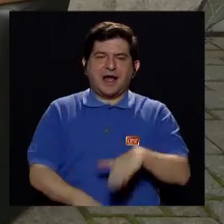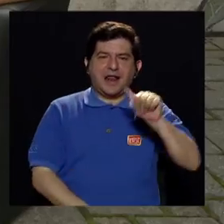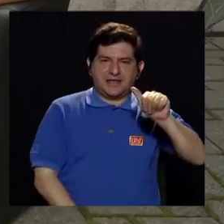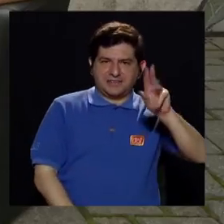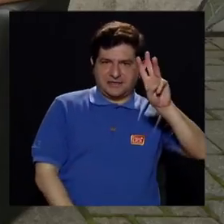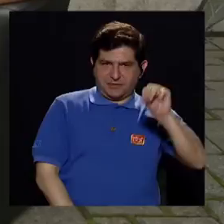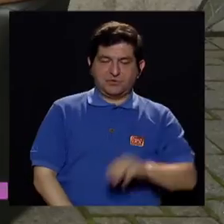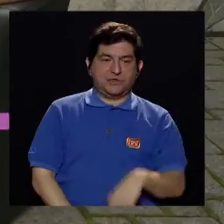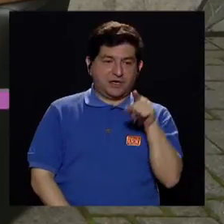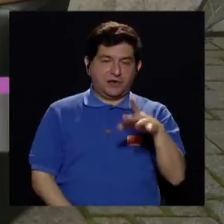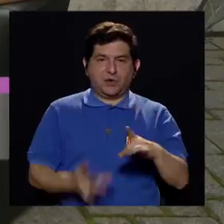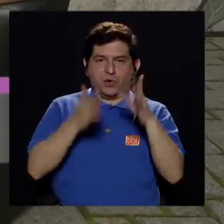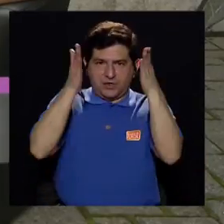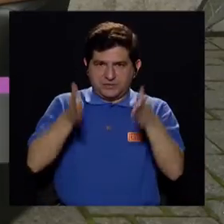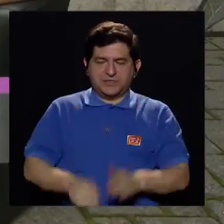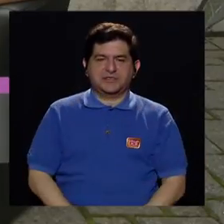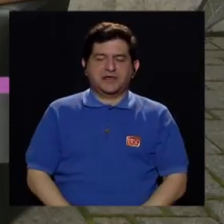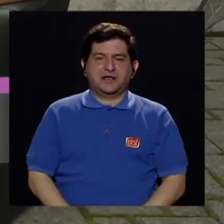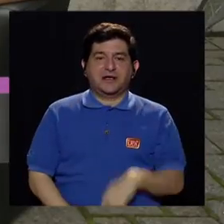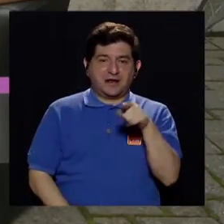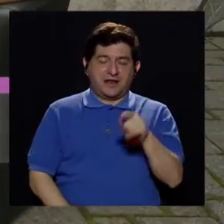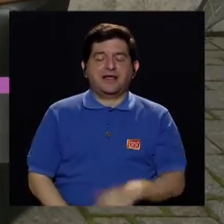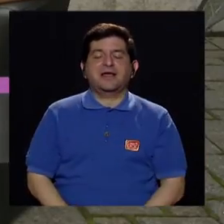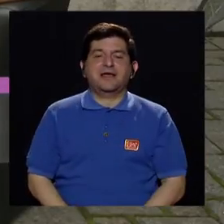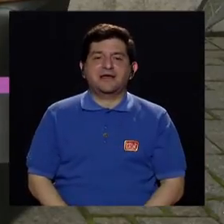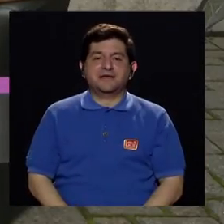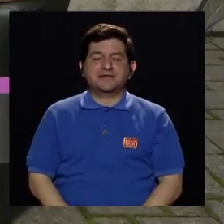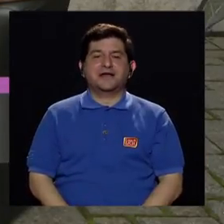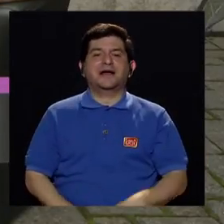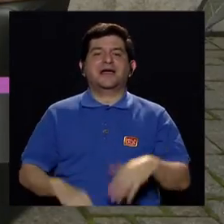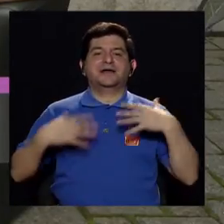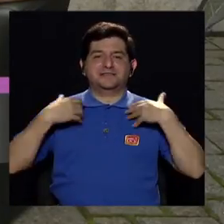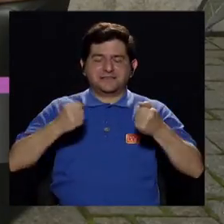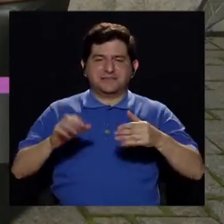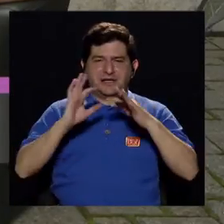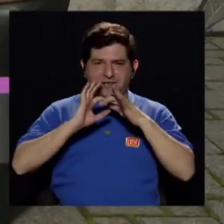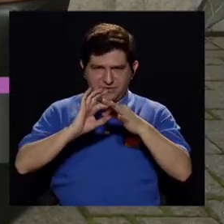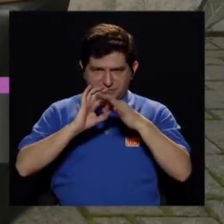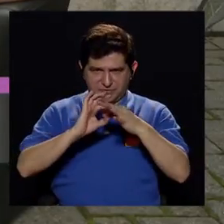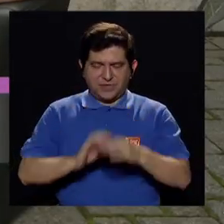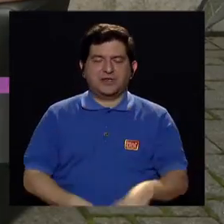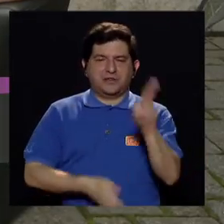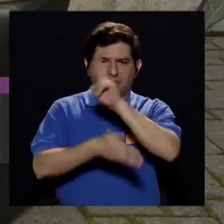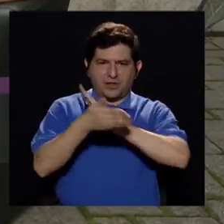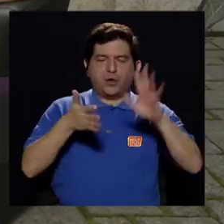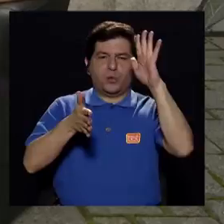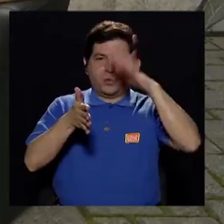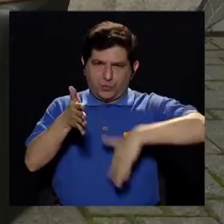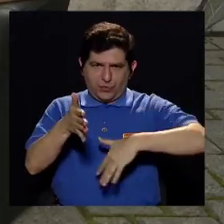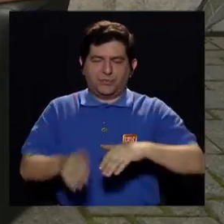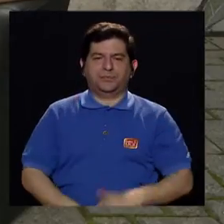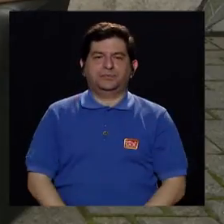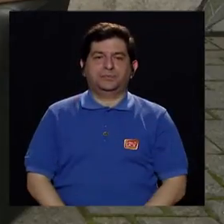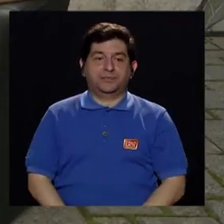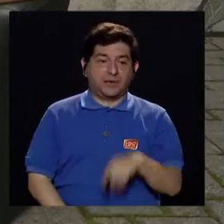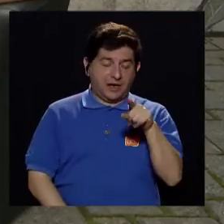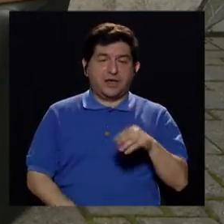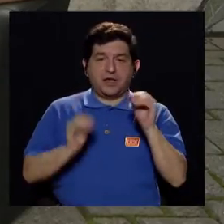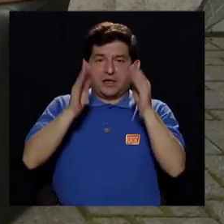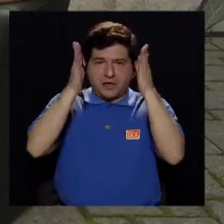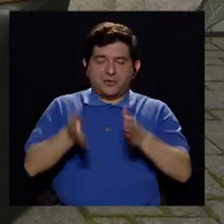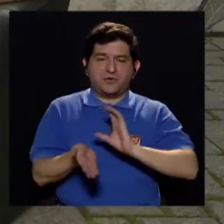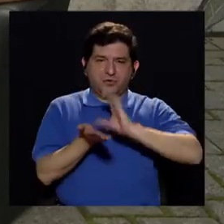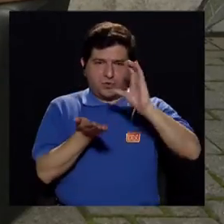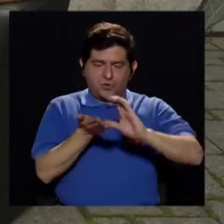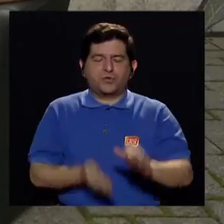Montero. Ella es especialista en sexología clínica y salud sexual de la Universidad de Barcelona. Ella es profesora del curso